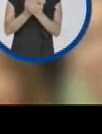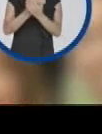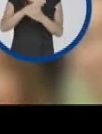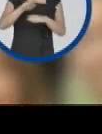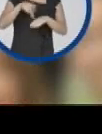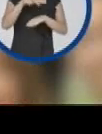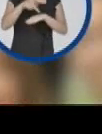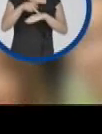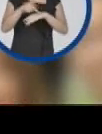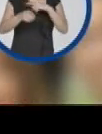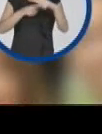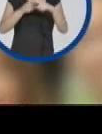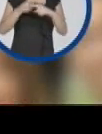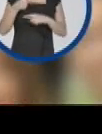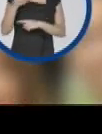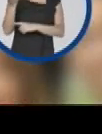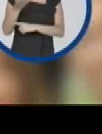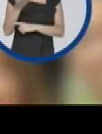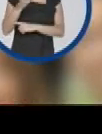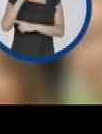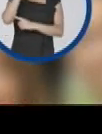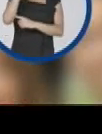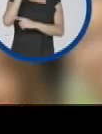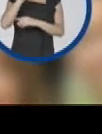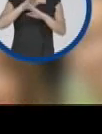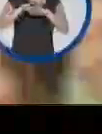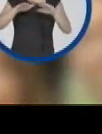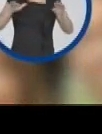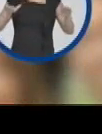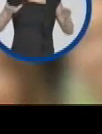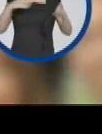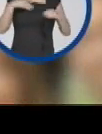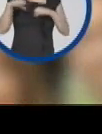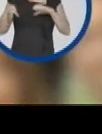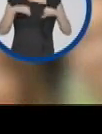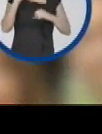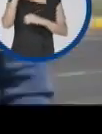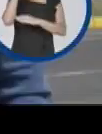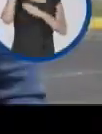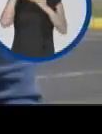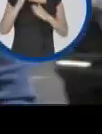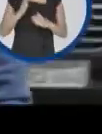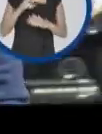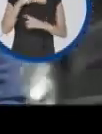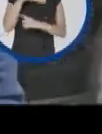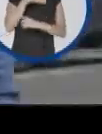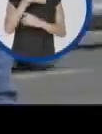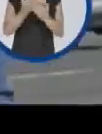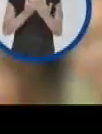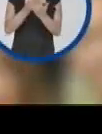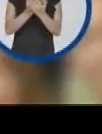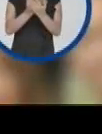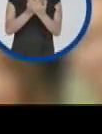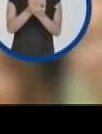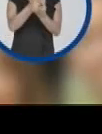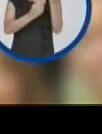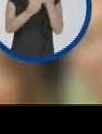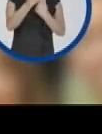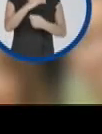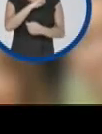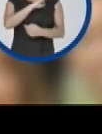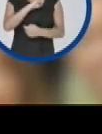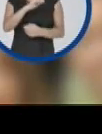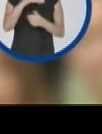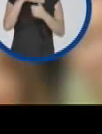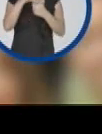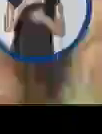Soy economista, docente, ex dirigente estudiantil y activista por los derechos humanos. ¿Cuál es su propuesta? Selección ética